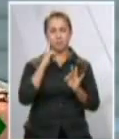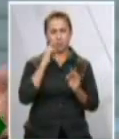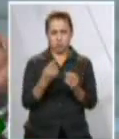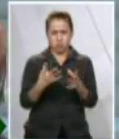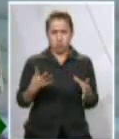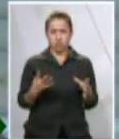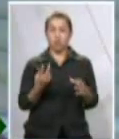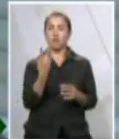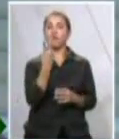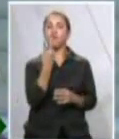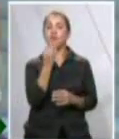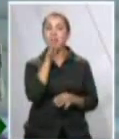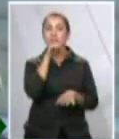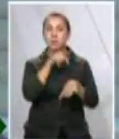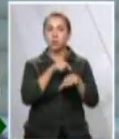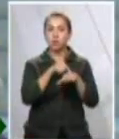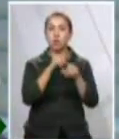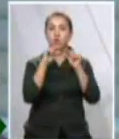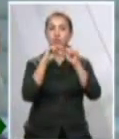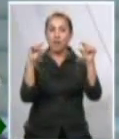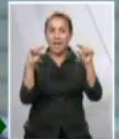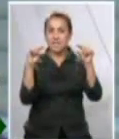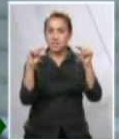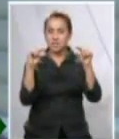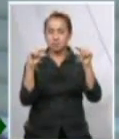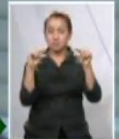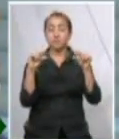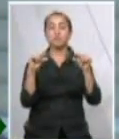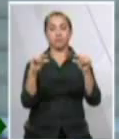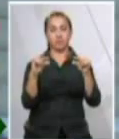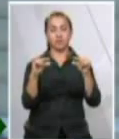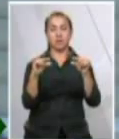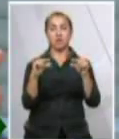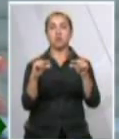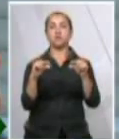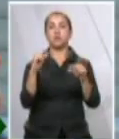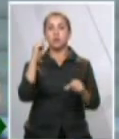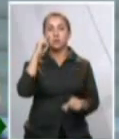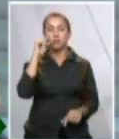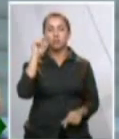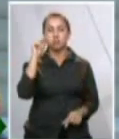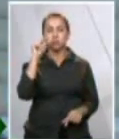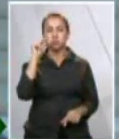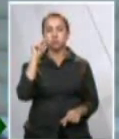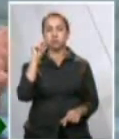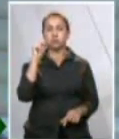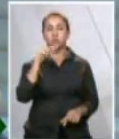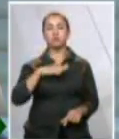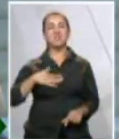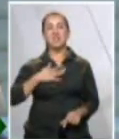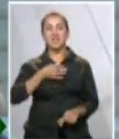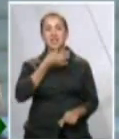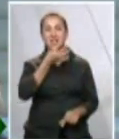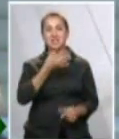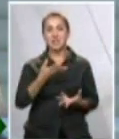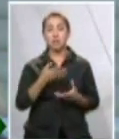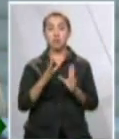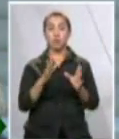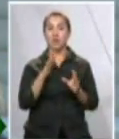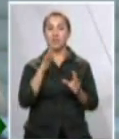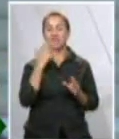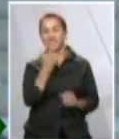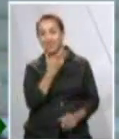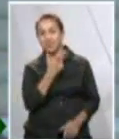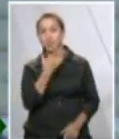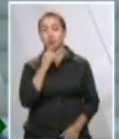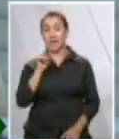Y eso es harto. Ahora, el sistema se va haciendo cada vez más preciso porque le va prediciendo lo que él quiere decir. Perfecto. ¿Ya? Pero te quería dar la anécdota que es muy divertido porque